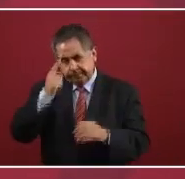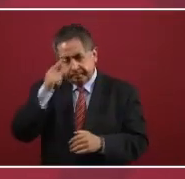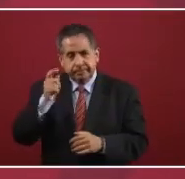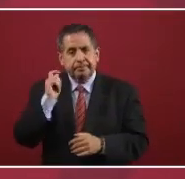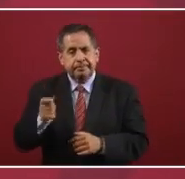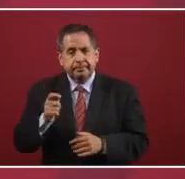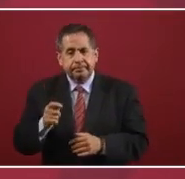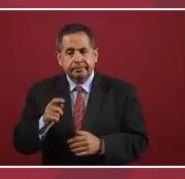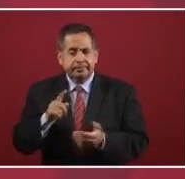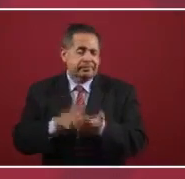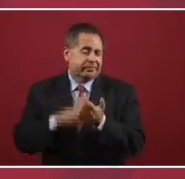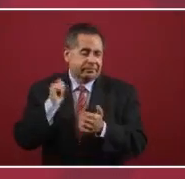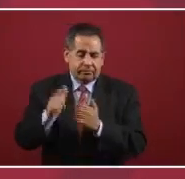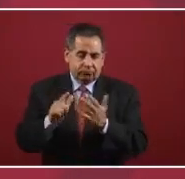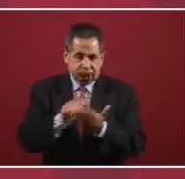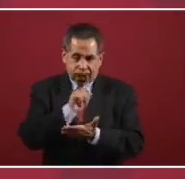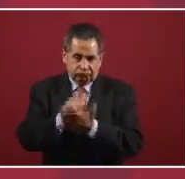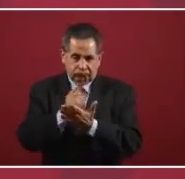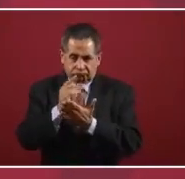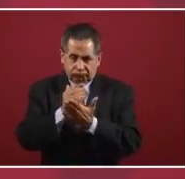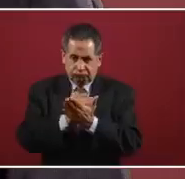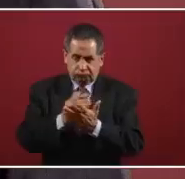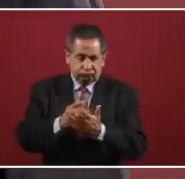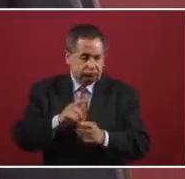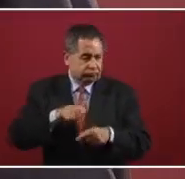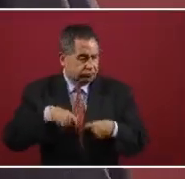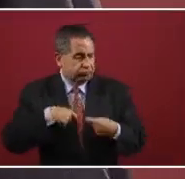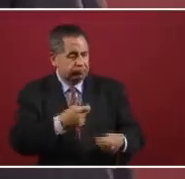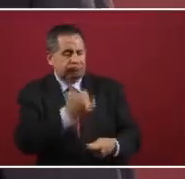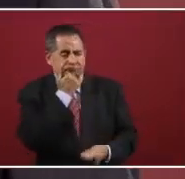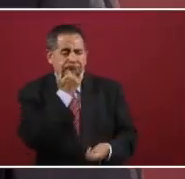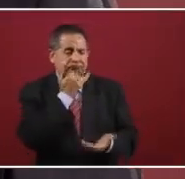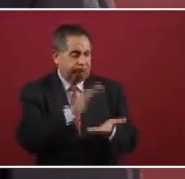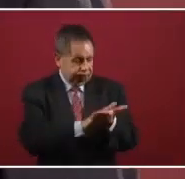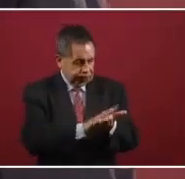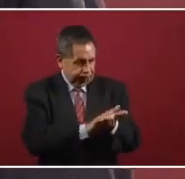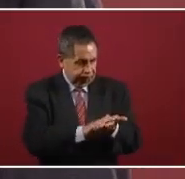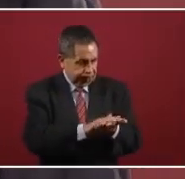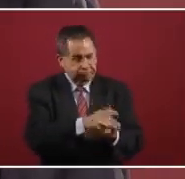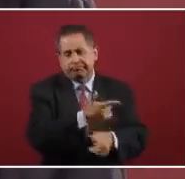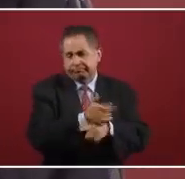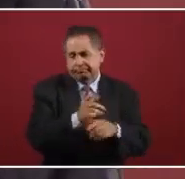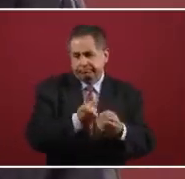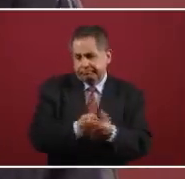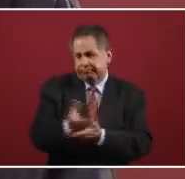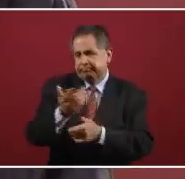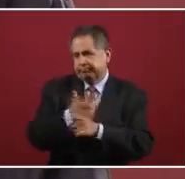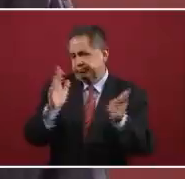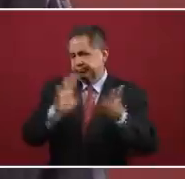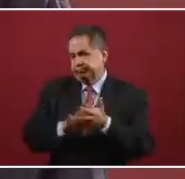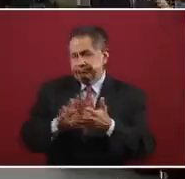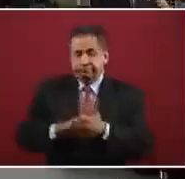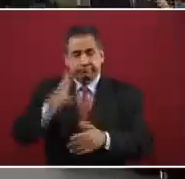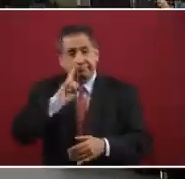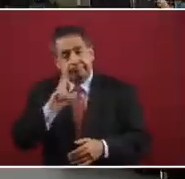para que en el marco de ese indulto puedan salir muchos de las